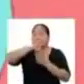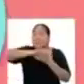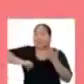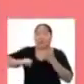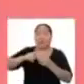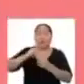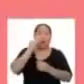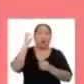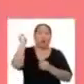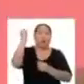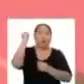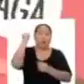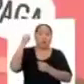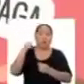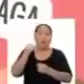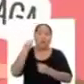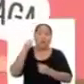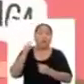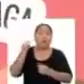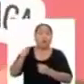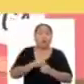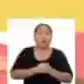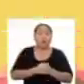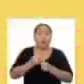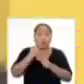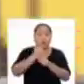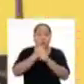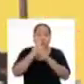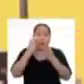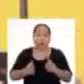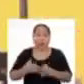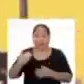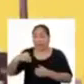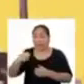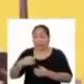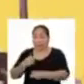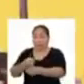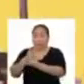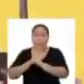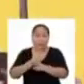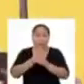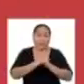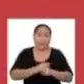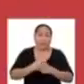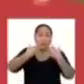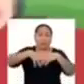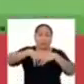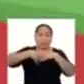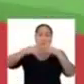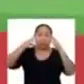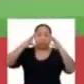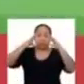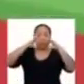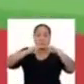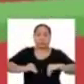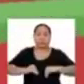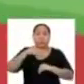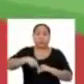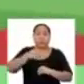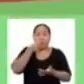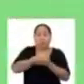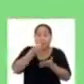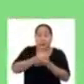Y Argentina volvió a endeudarse con préstamos. Poco a poco las industrias entraron en decadencia y los sueldos fueron